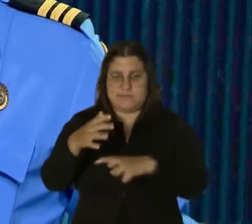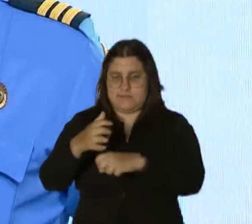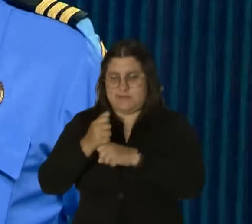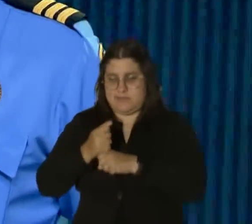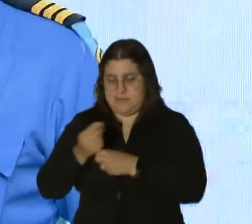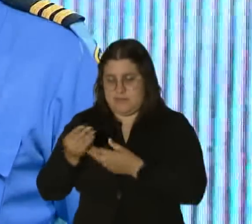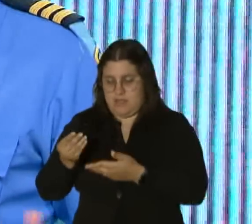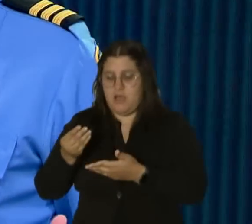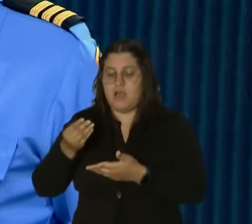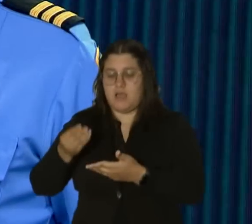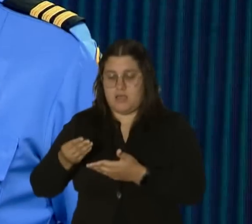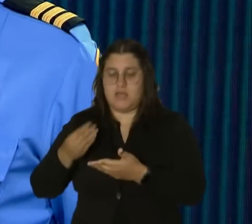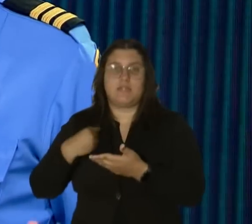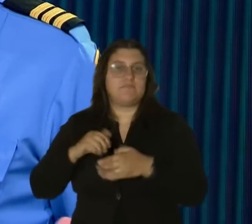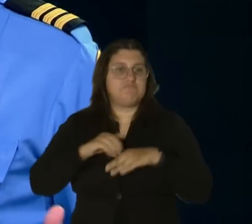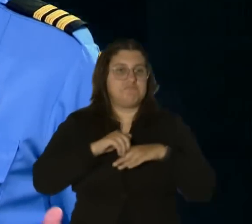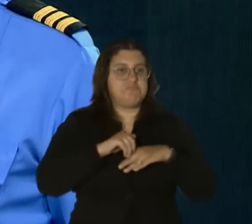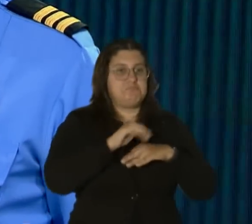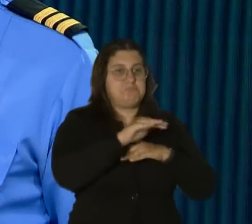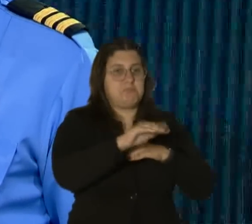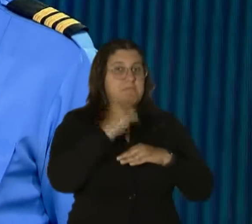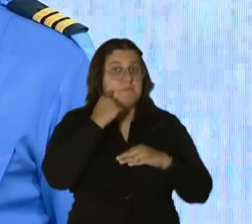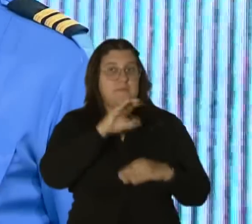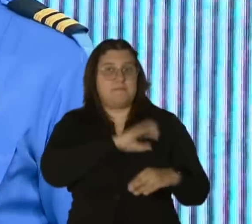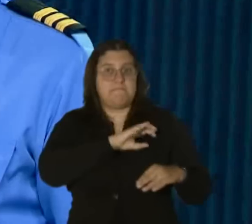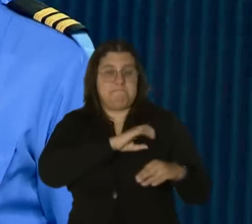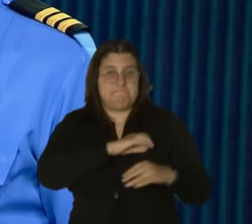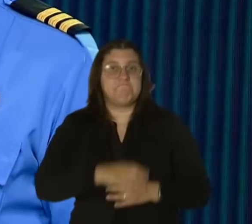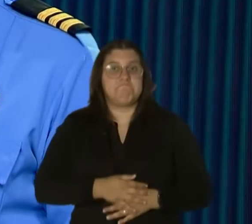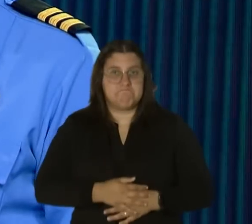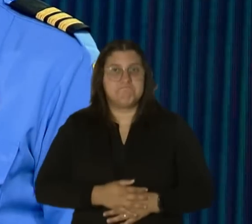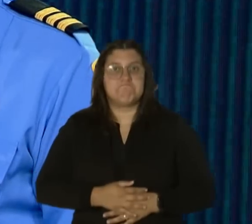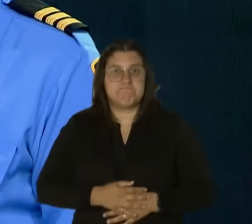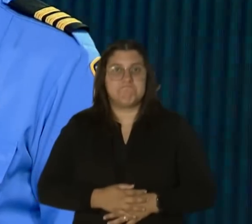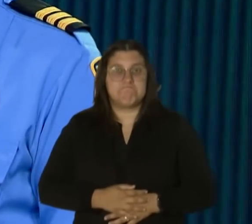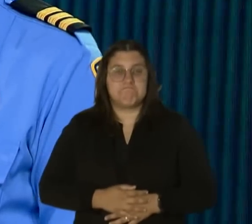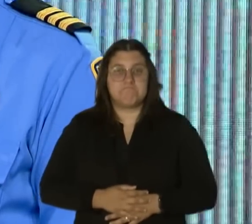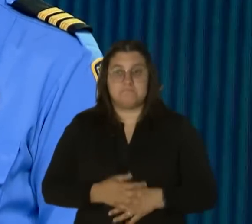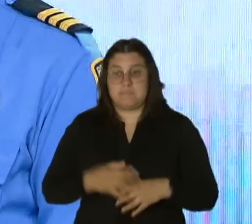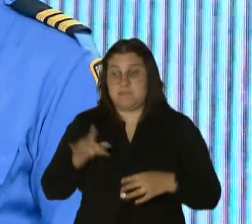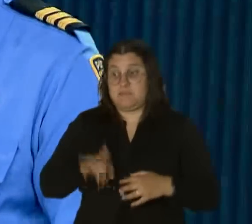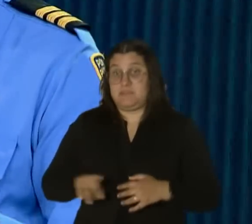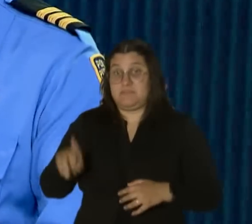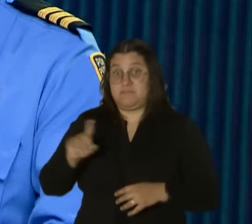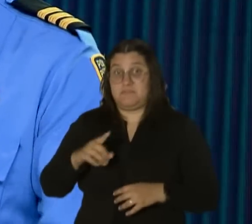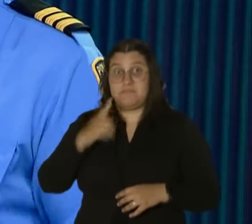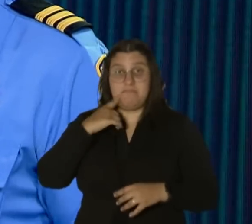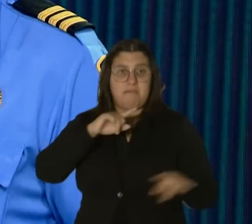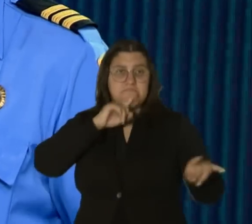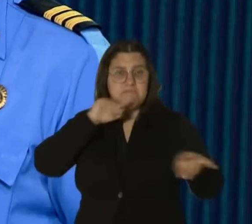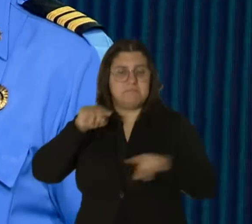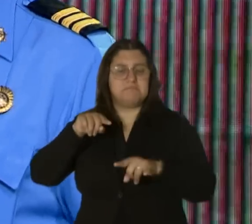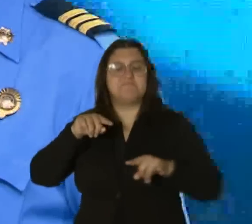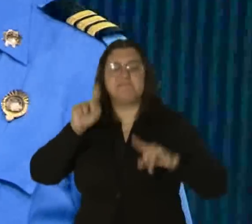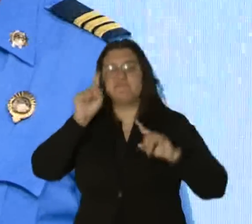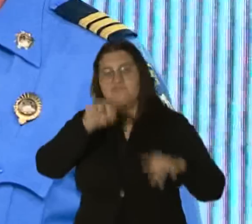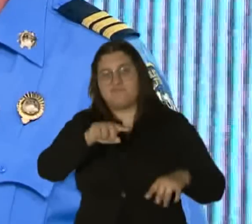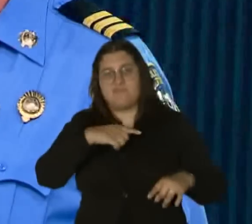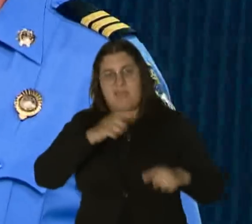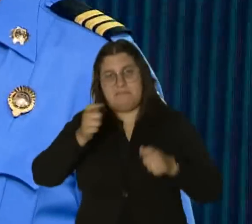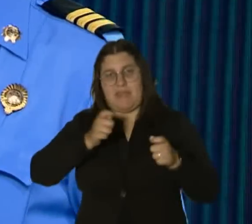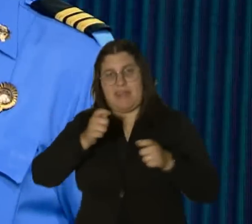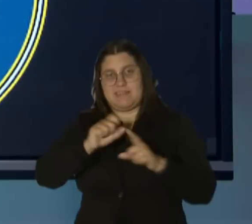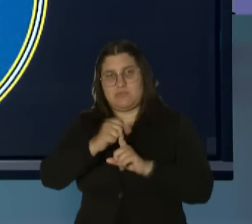canaliza a base del área policíaca que le corresponda, la canaliza con los agentes que están asignados para que ellos vayan y manejen el caso.